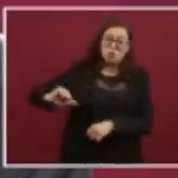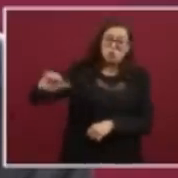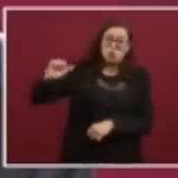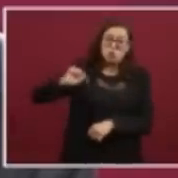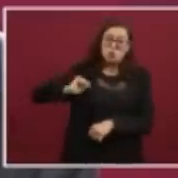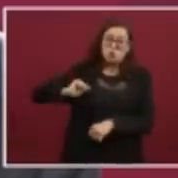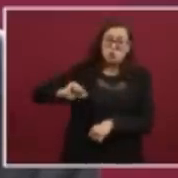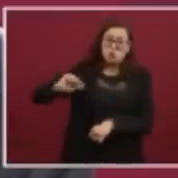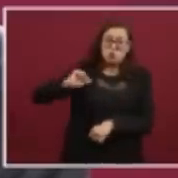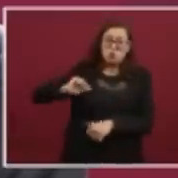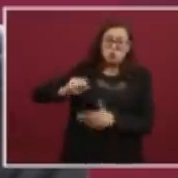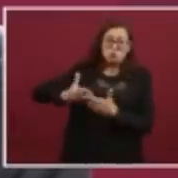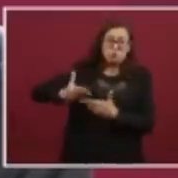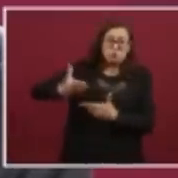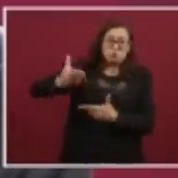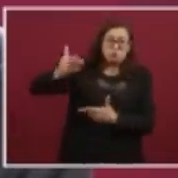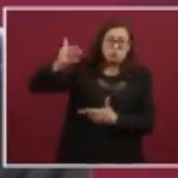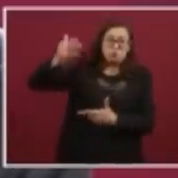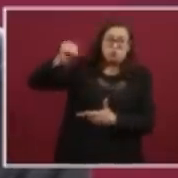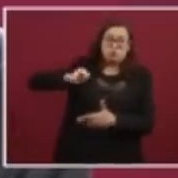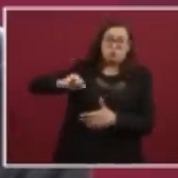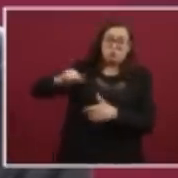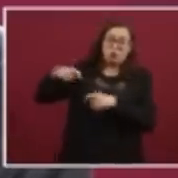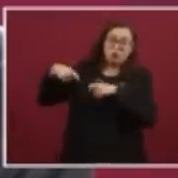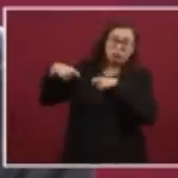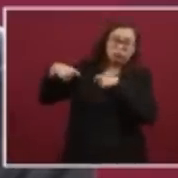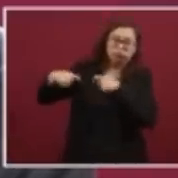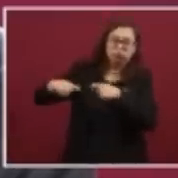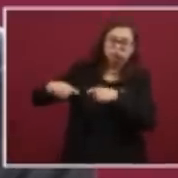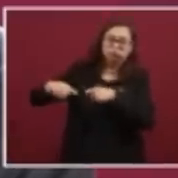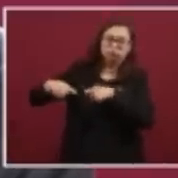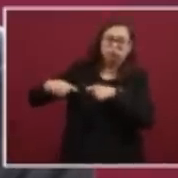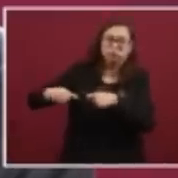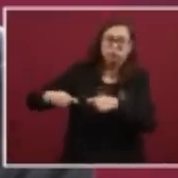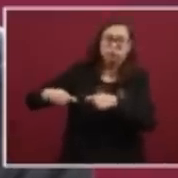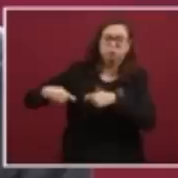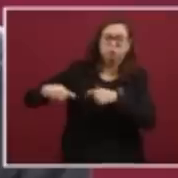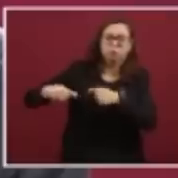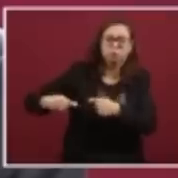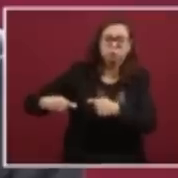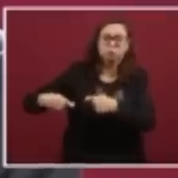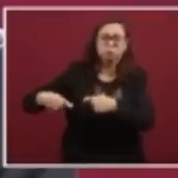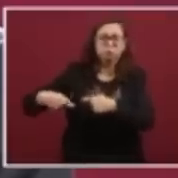con más cultura en el mundo, de grandes civilizaciones.